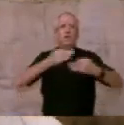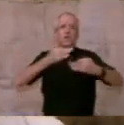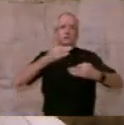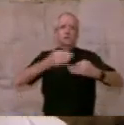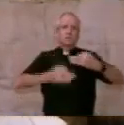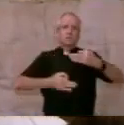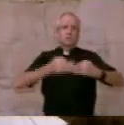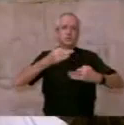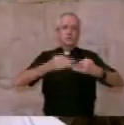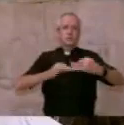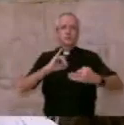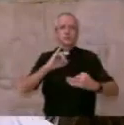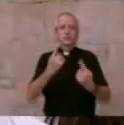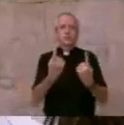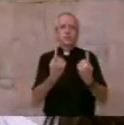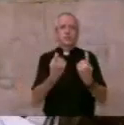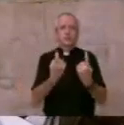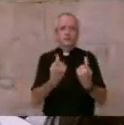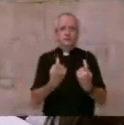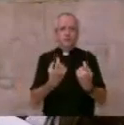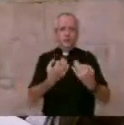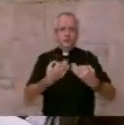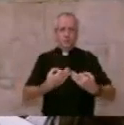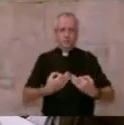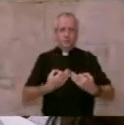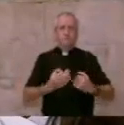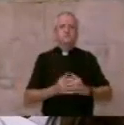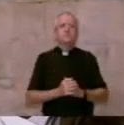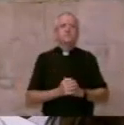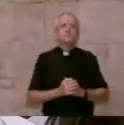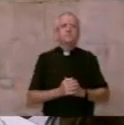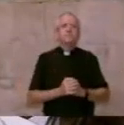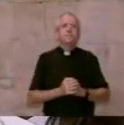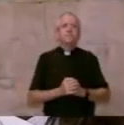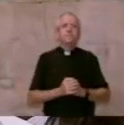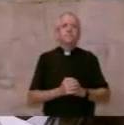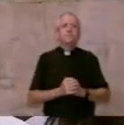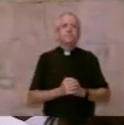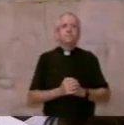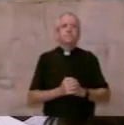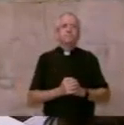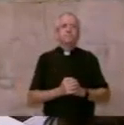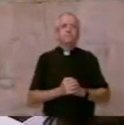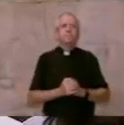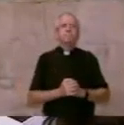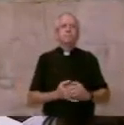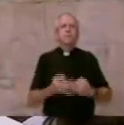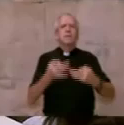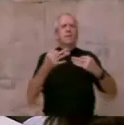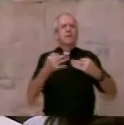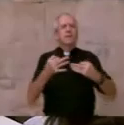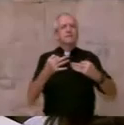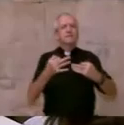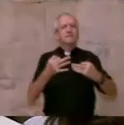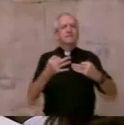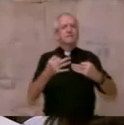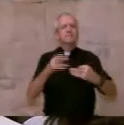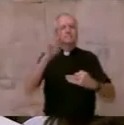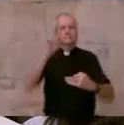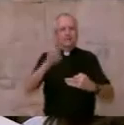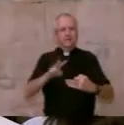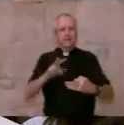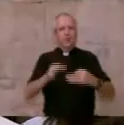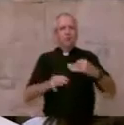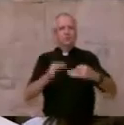nostre. Demos gracias al Señor nuestro Dios. Es justo y necesario.